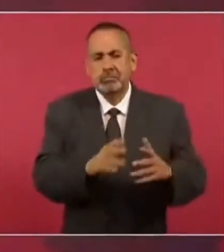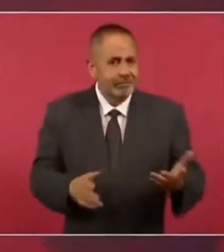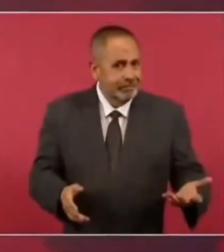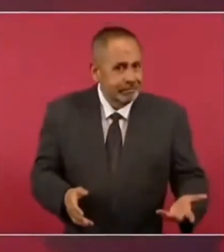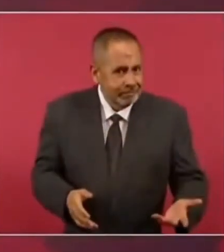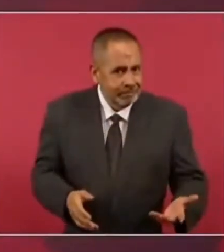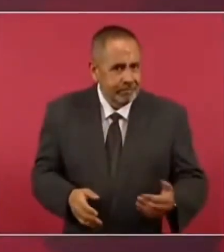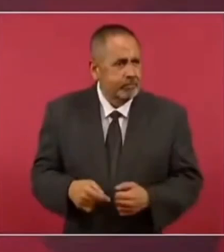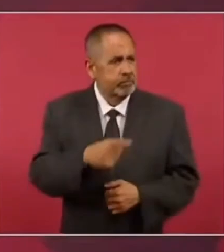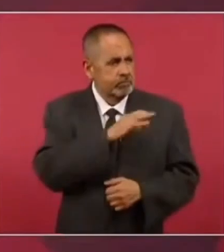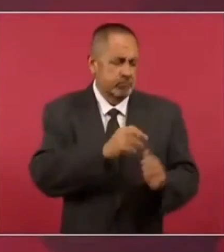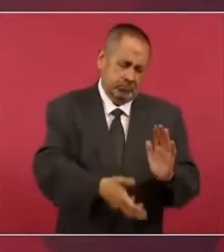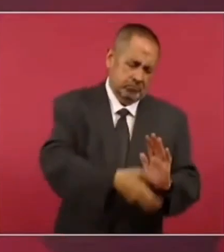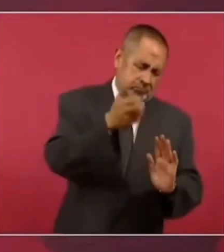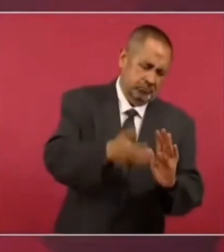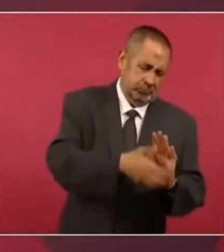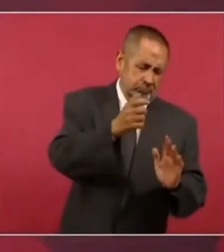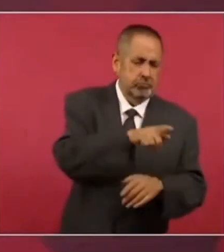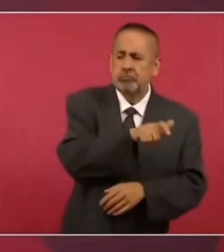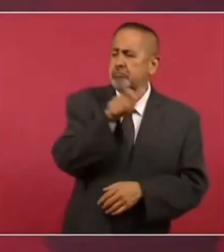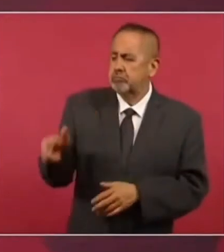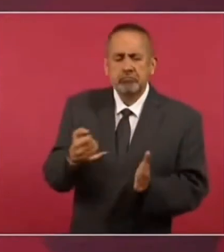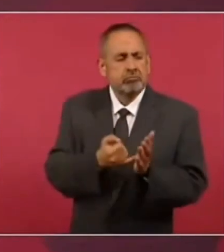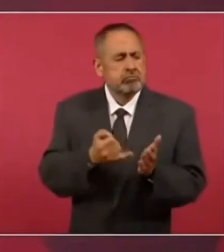para la extracción